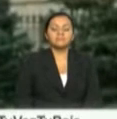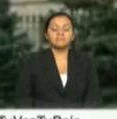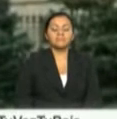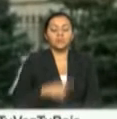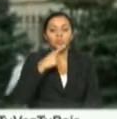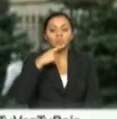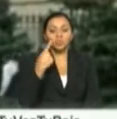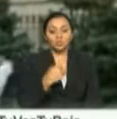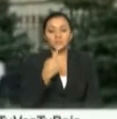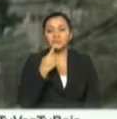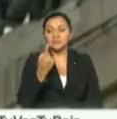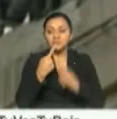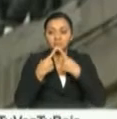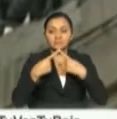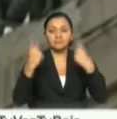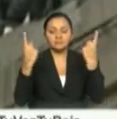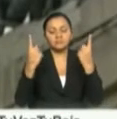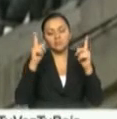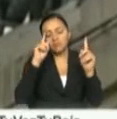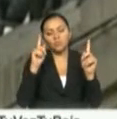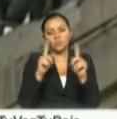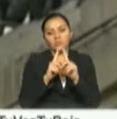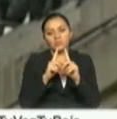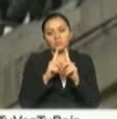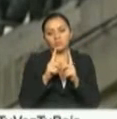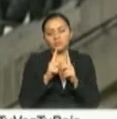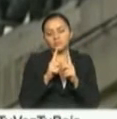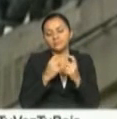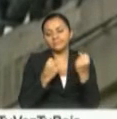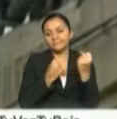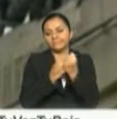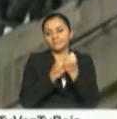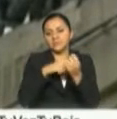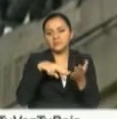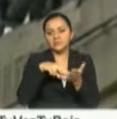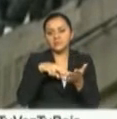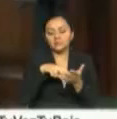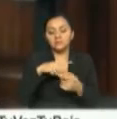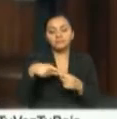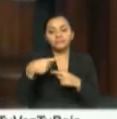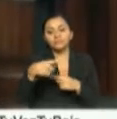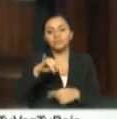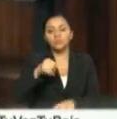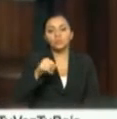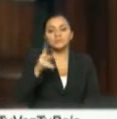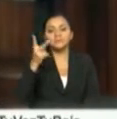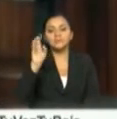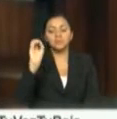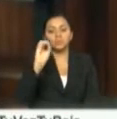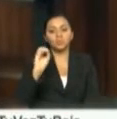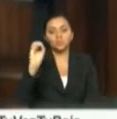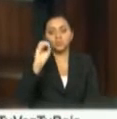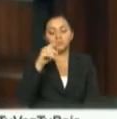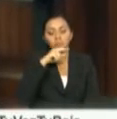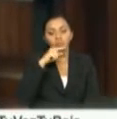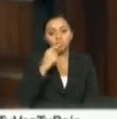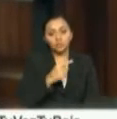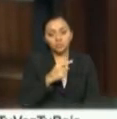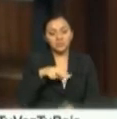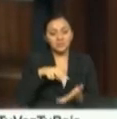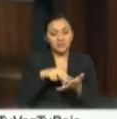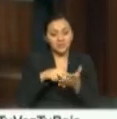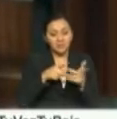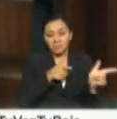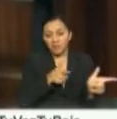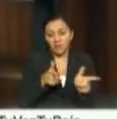Rusia anuncia una tregua humanitaria en Alepo. El próximo jueves 20 de octubre, la aviación rusa y la siria cesarán los